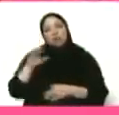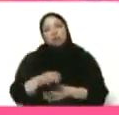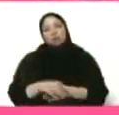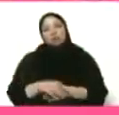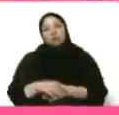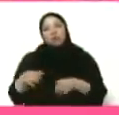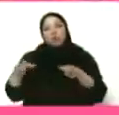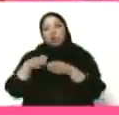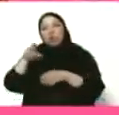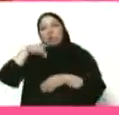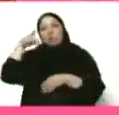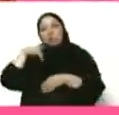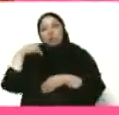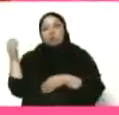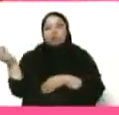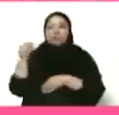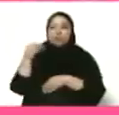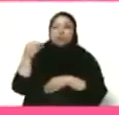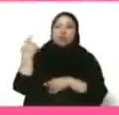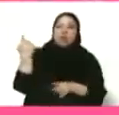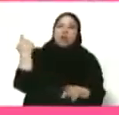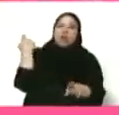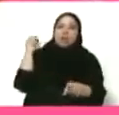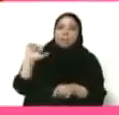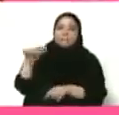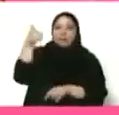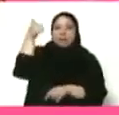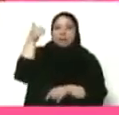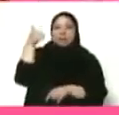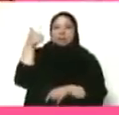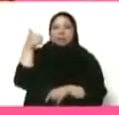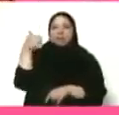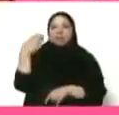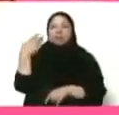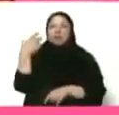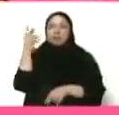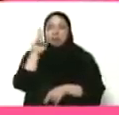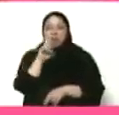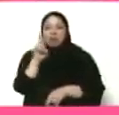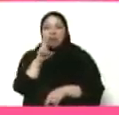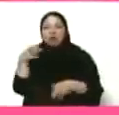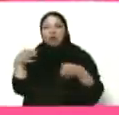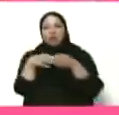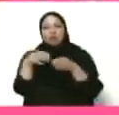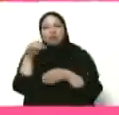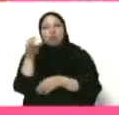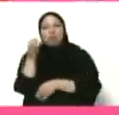Se le sumaron ahí el MAS, Causa R, un grupo de partidos de izquierda.